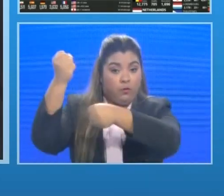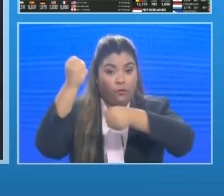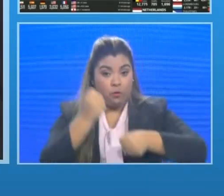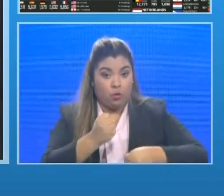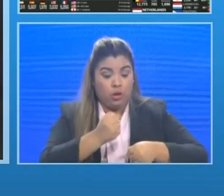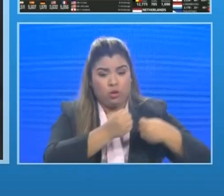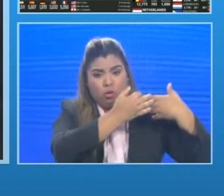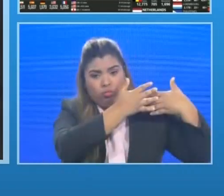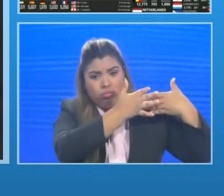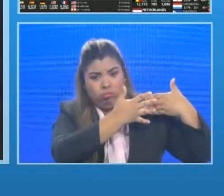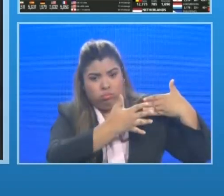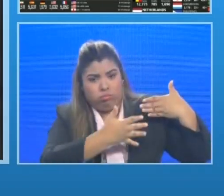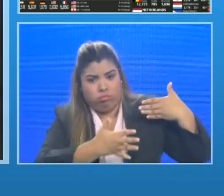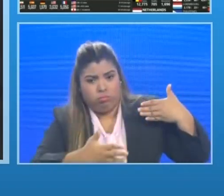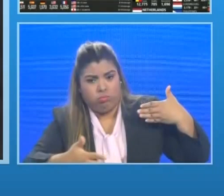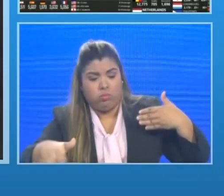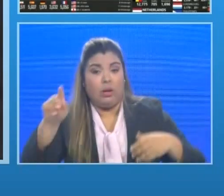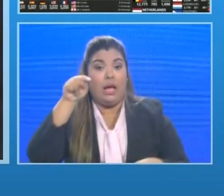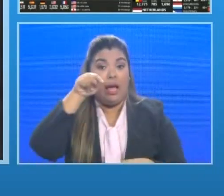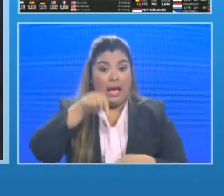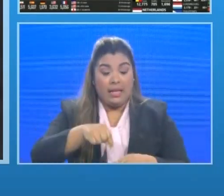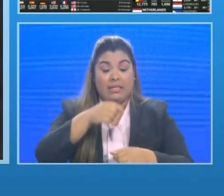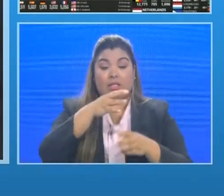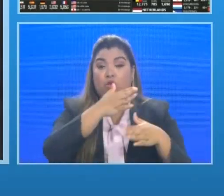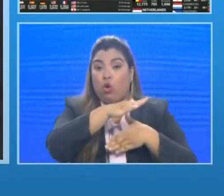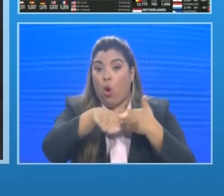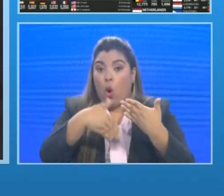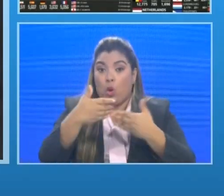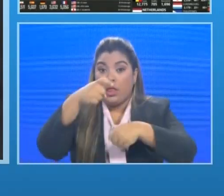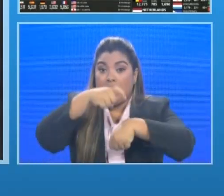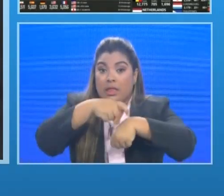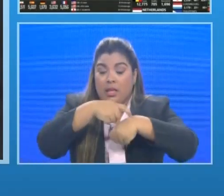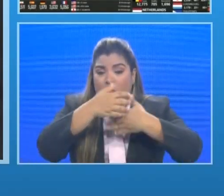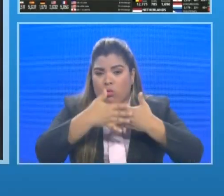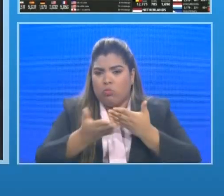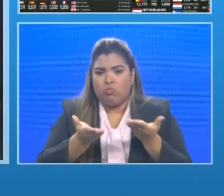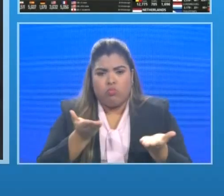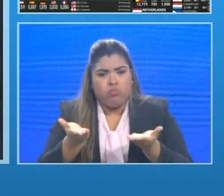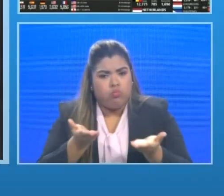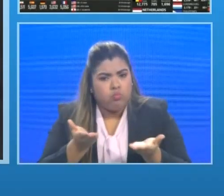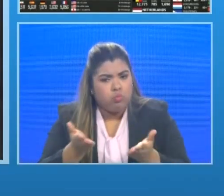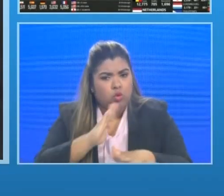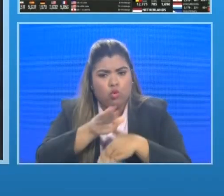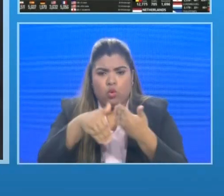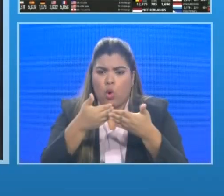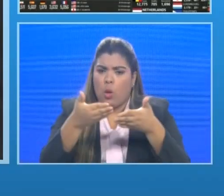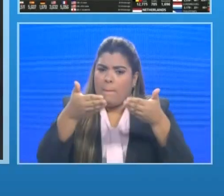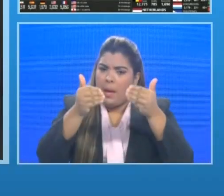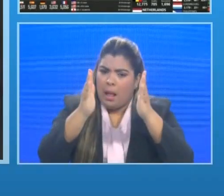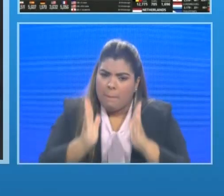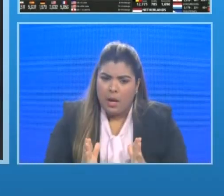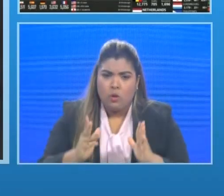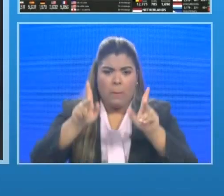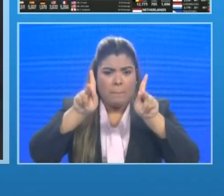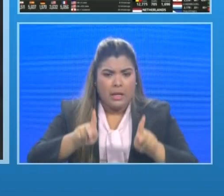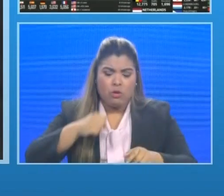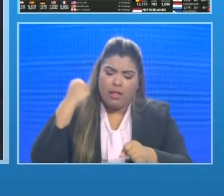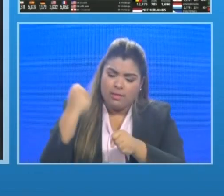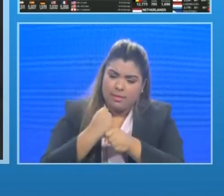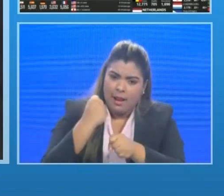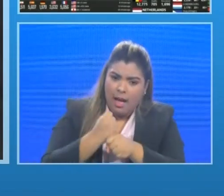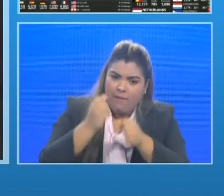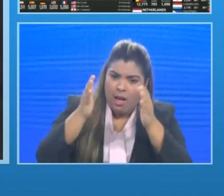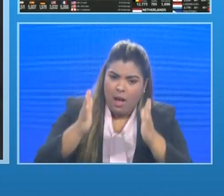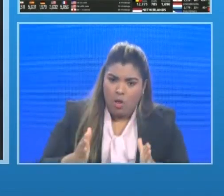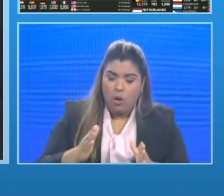periodo, esta institución le ha servido al pueblo panameño, particularmente a los trabajadores, dándole